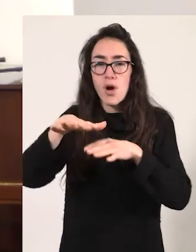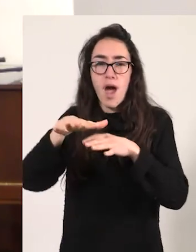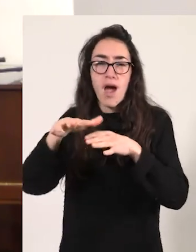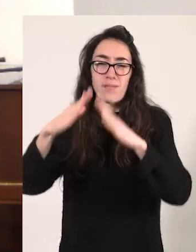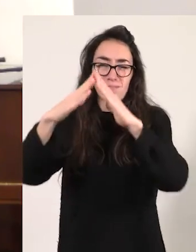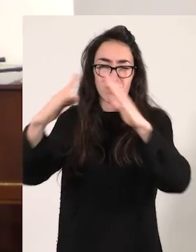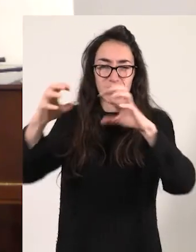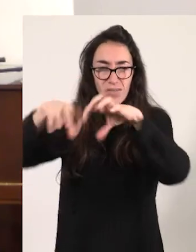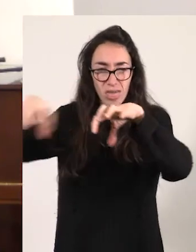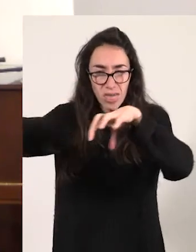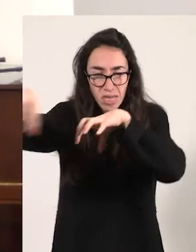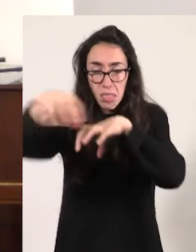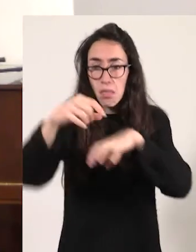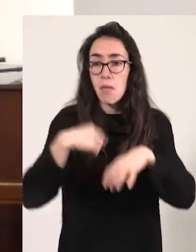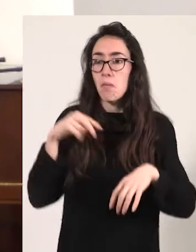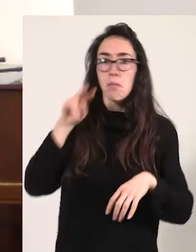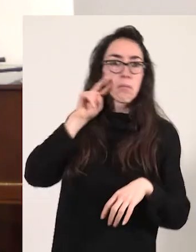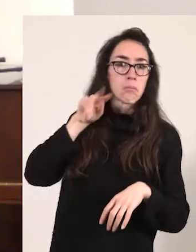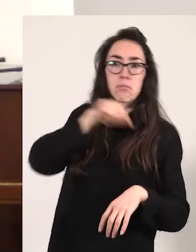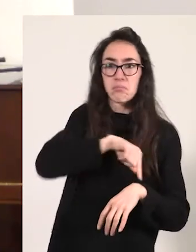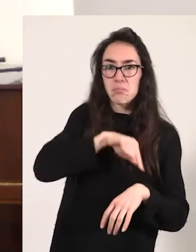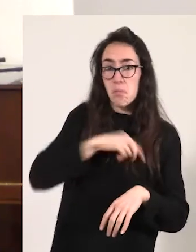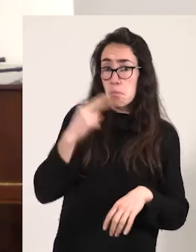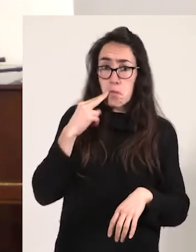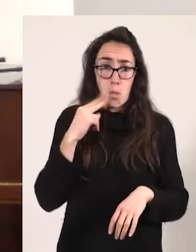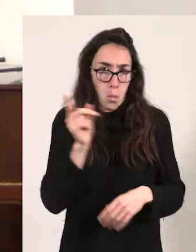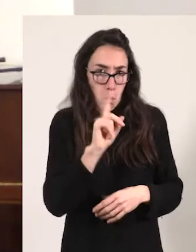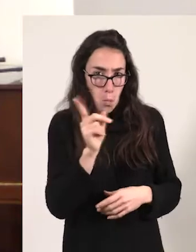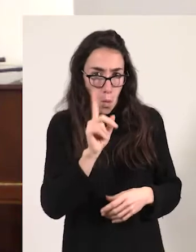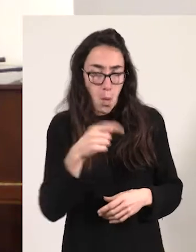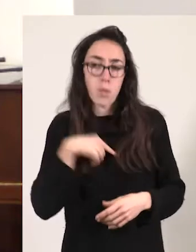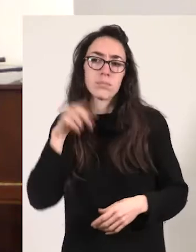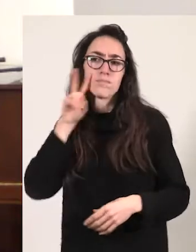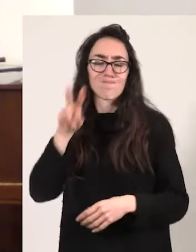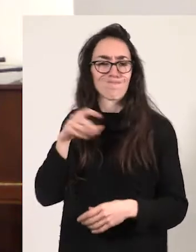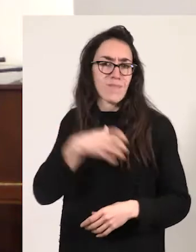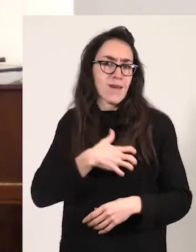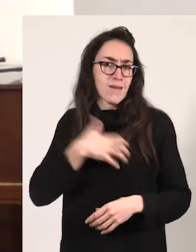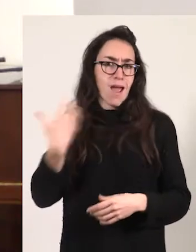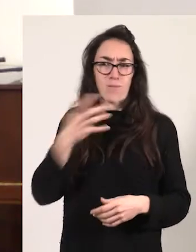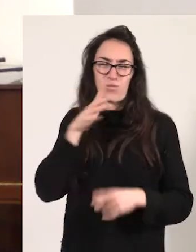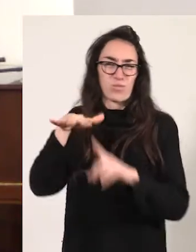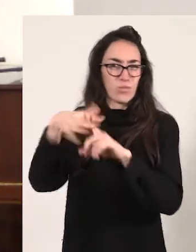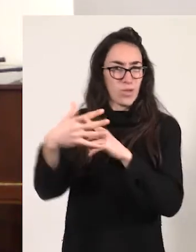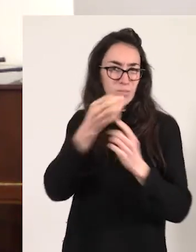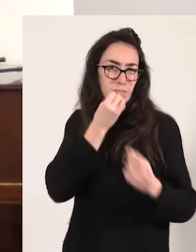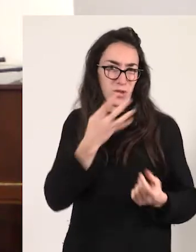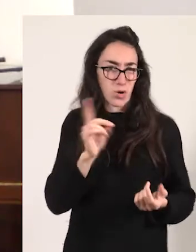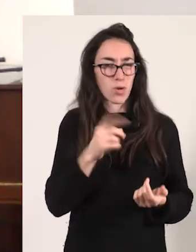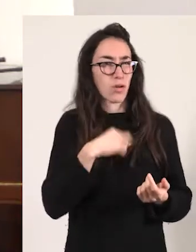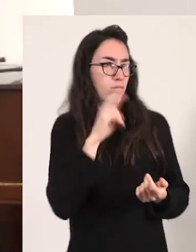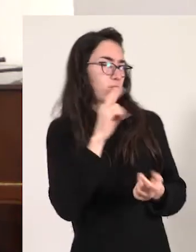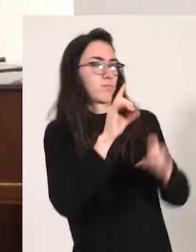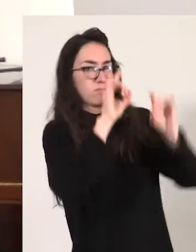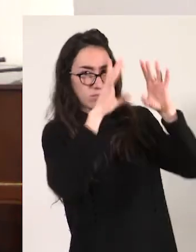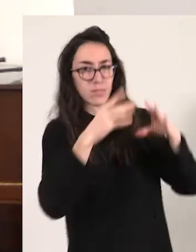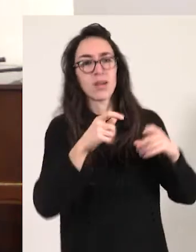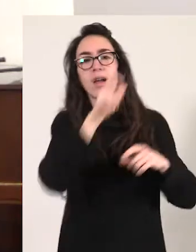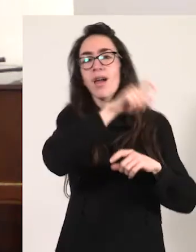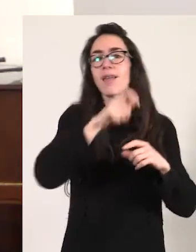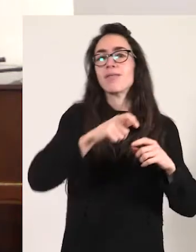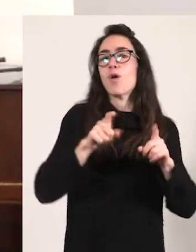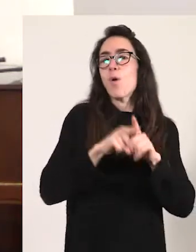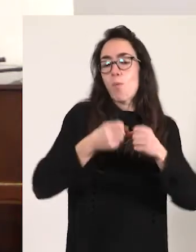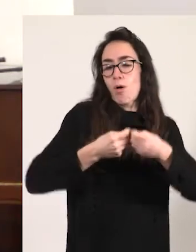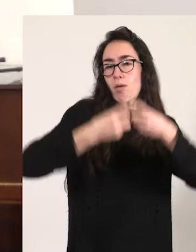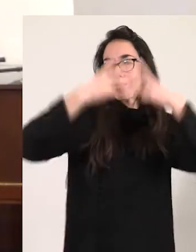no. O sea, yo voy a un poblado chabolista y no paso miedo. En todo caso, me puede dar rabia, indignación que se den esas situaciones, ¿no? Entonces, creo que esa es otra de las problemáticas que hay en los